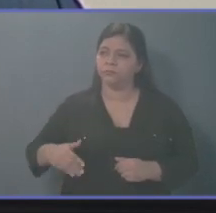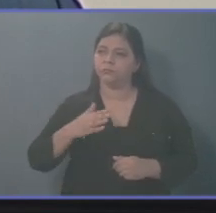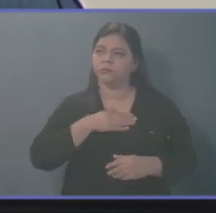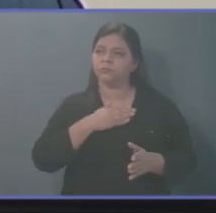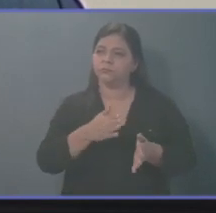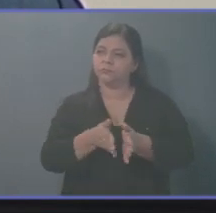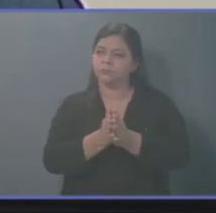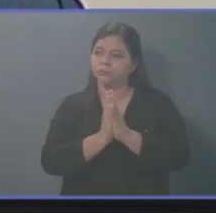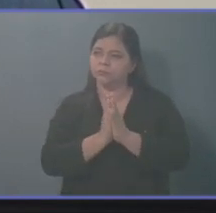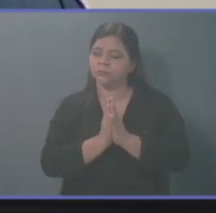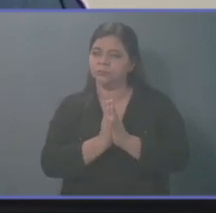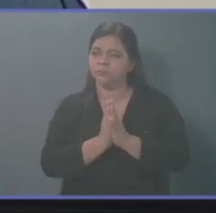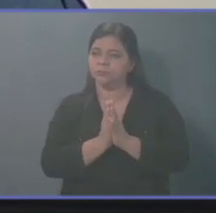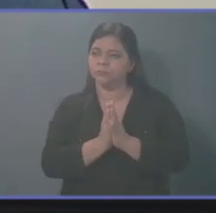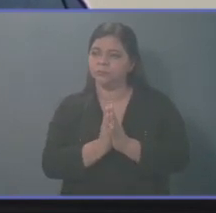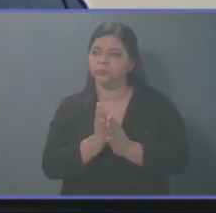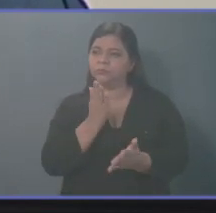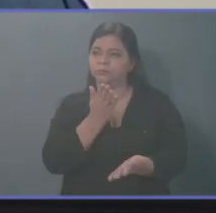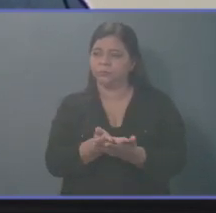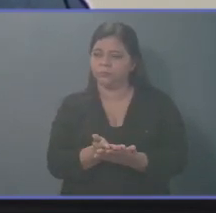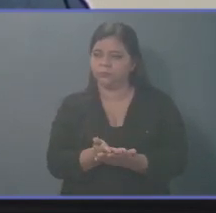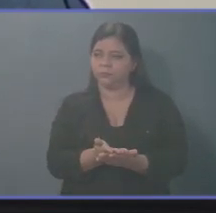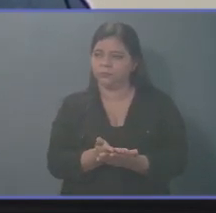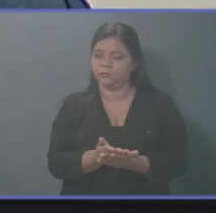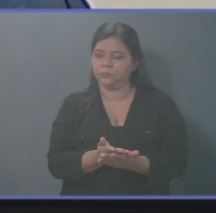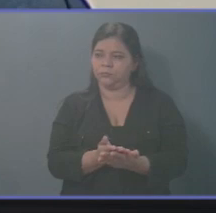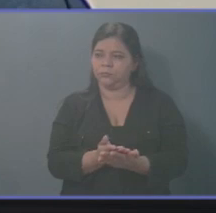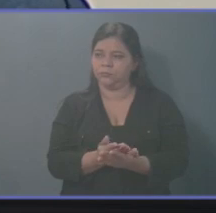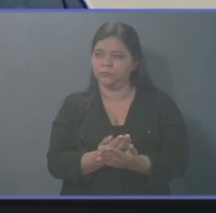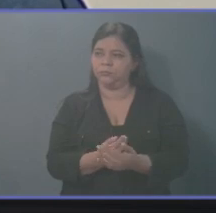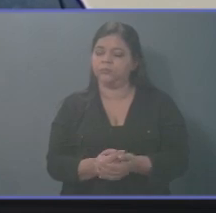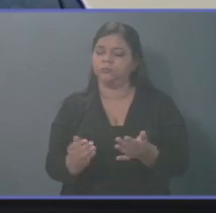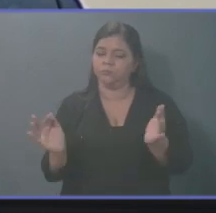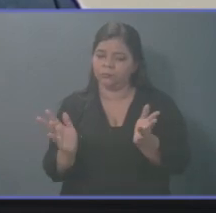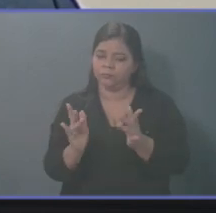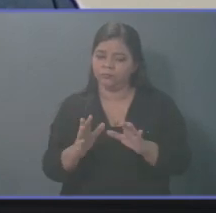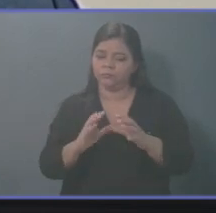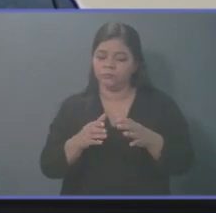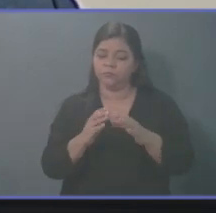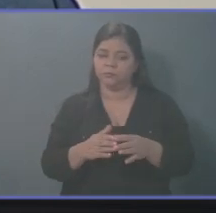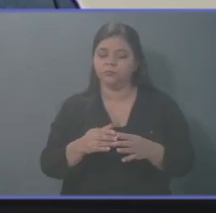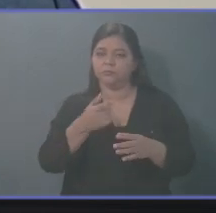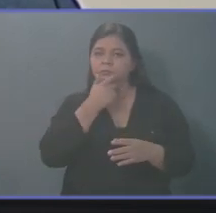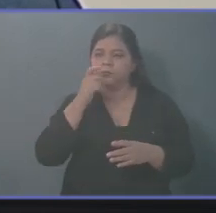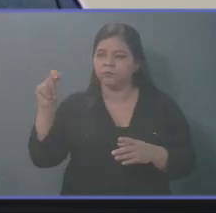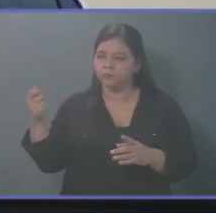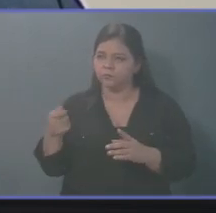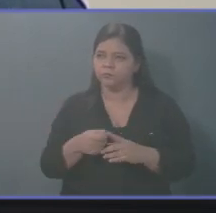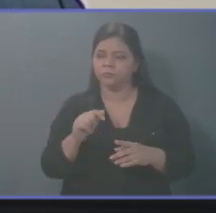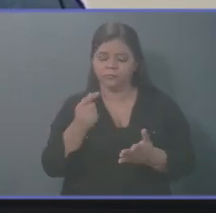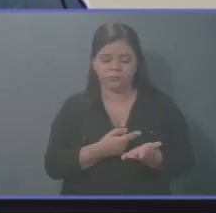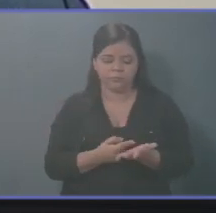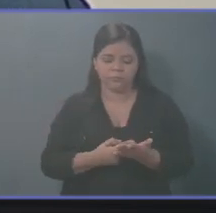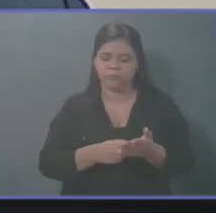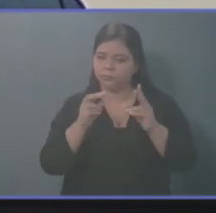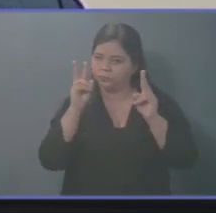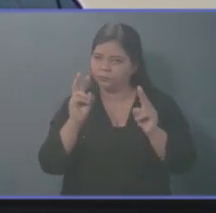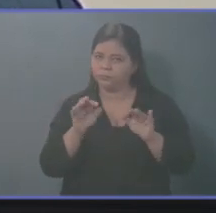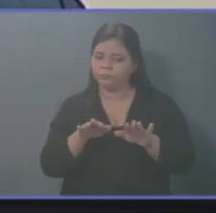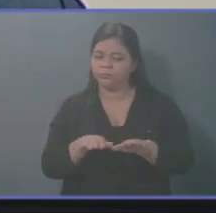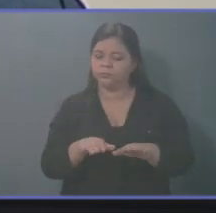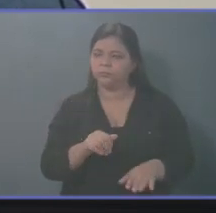sugiero que proponga la reunión de la Comisión de Pensiones para ver este tema. Muchas gracias.